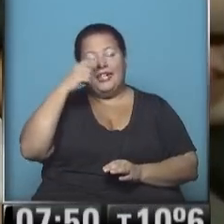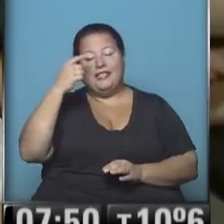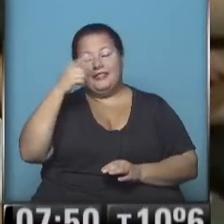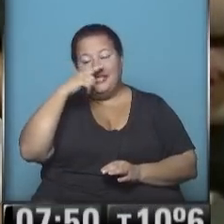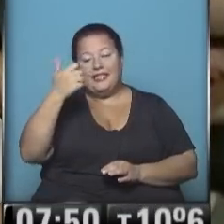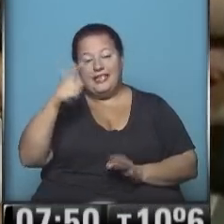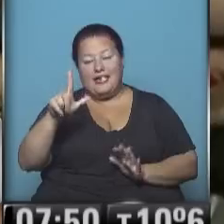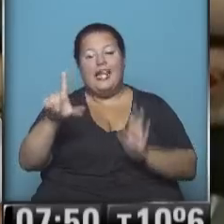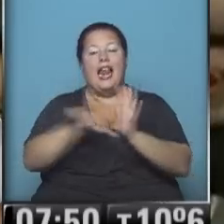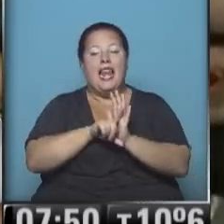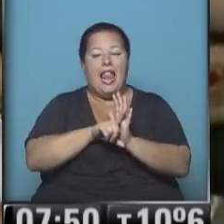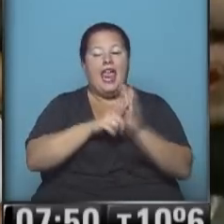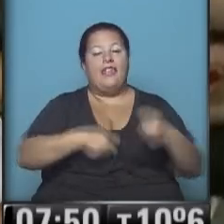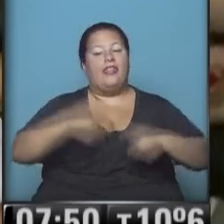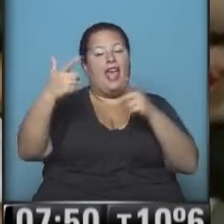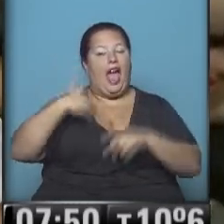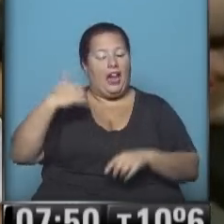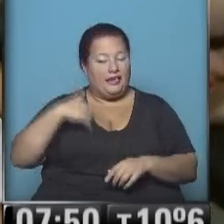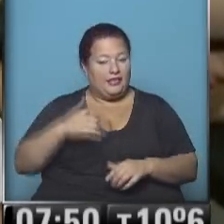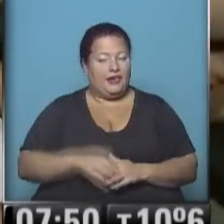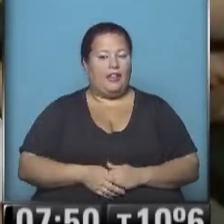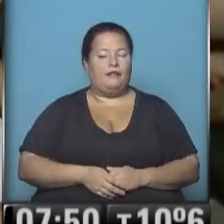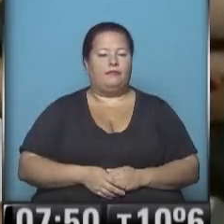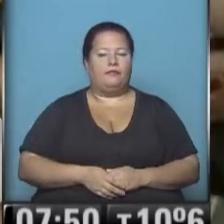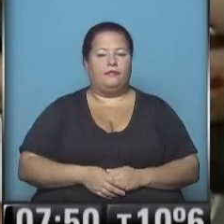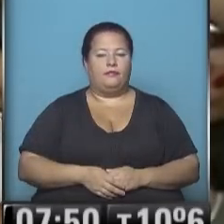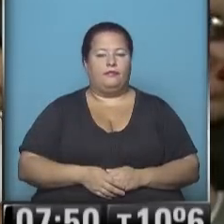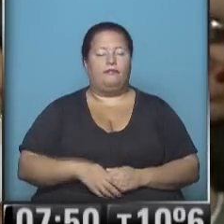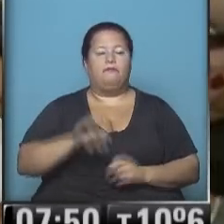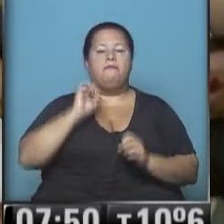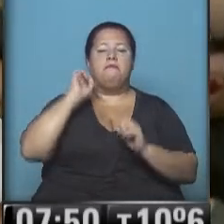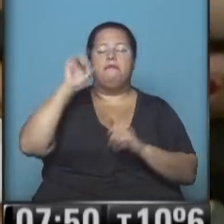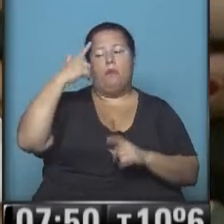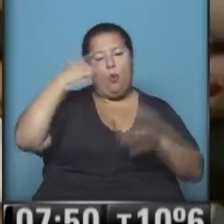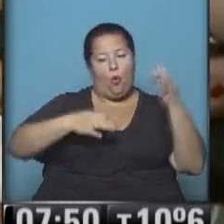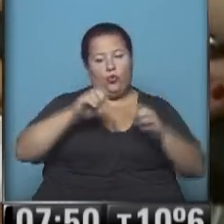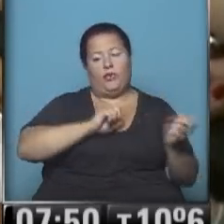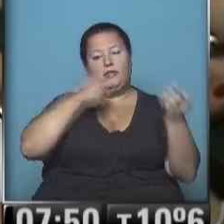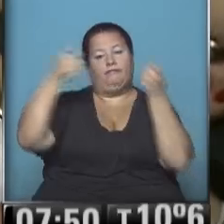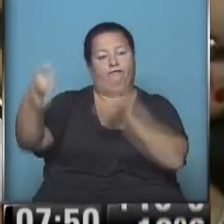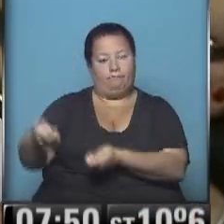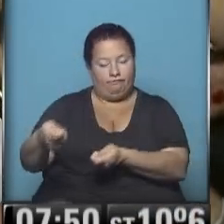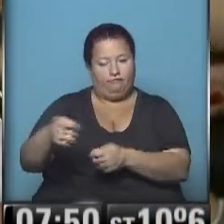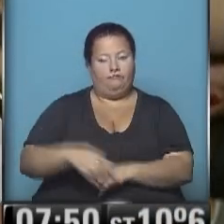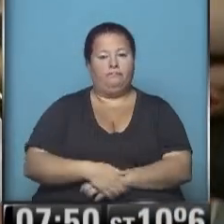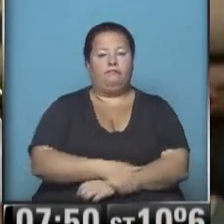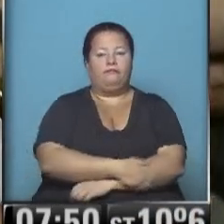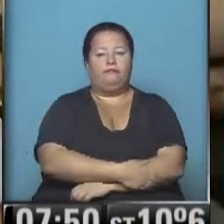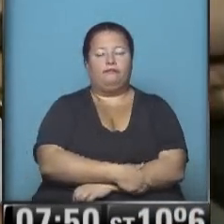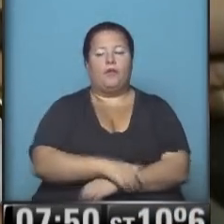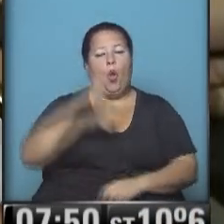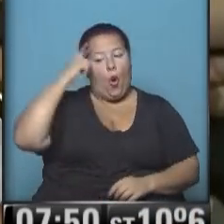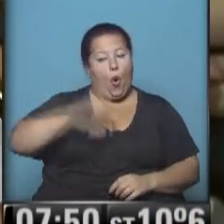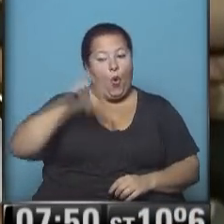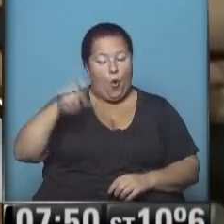la ley de extradición argentina, a enviarlo a la justicia como corresponde. El juez